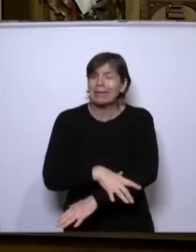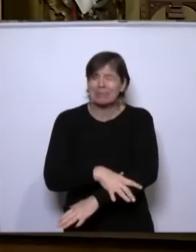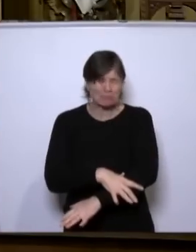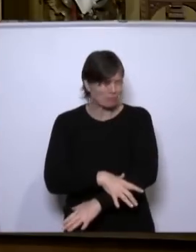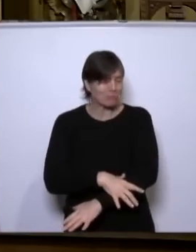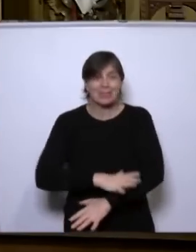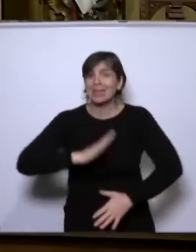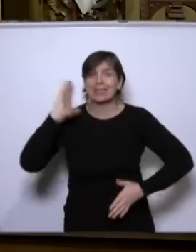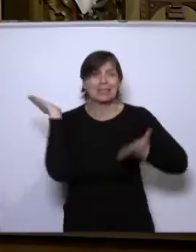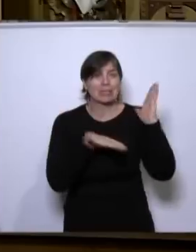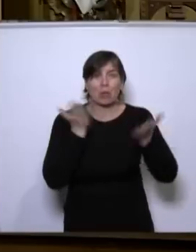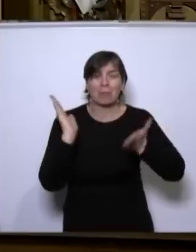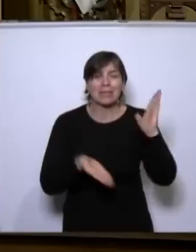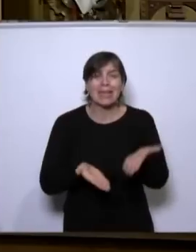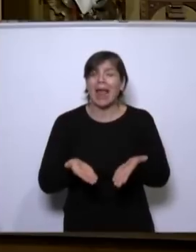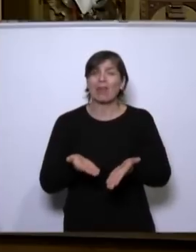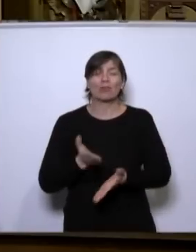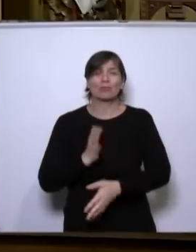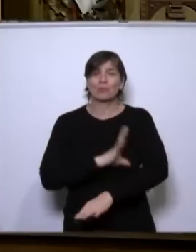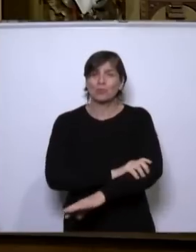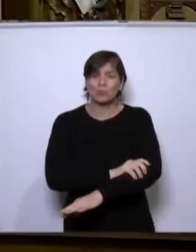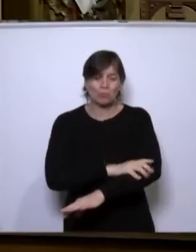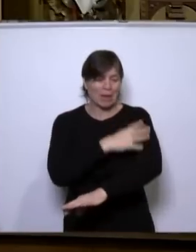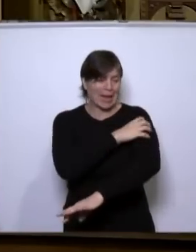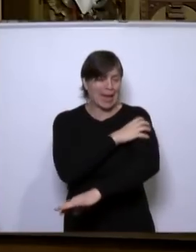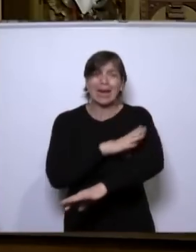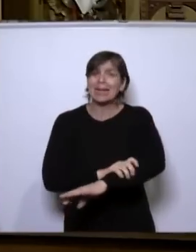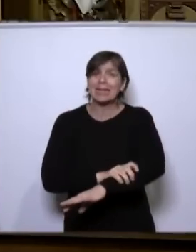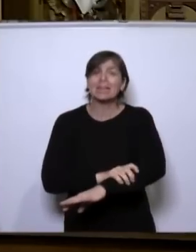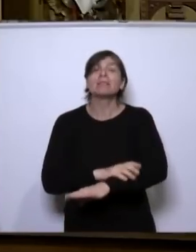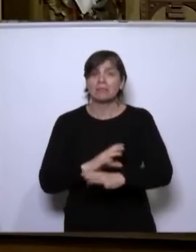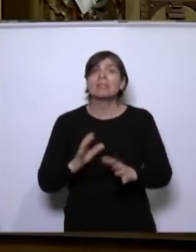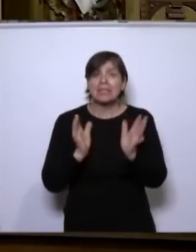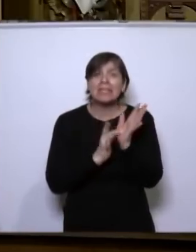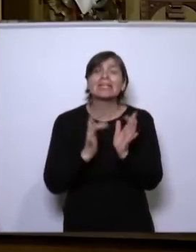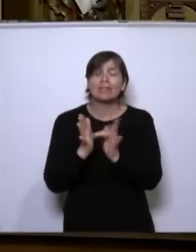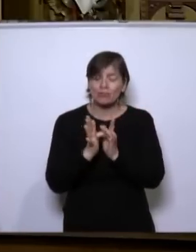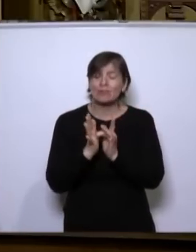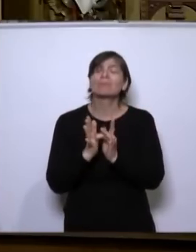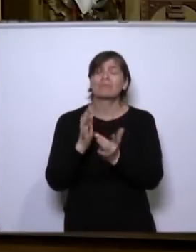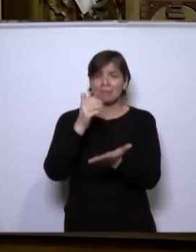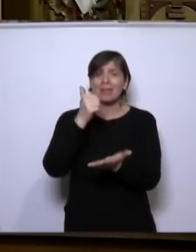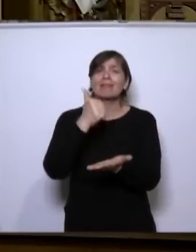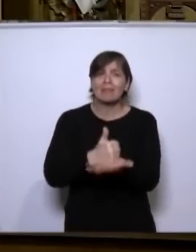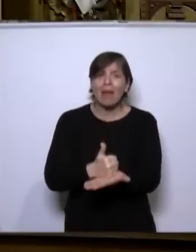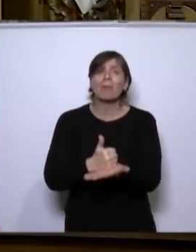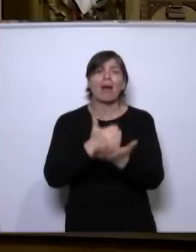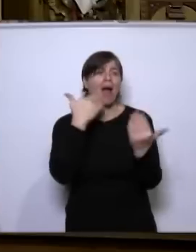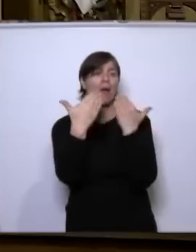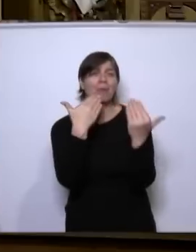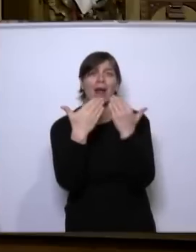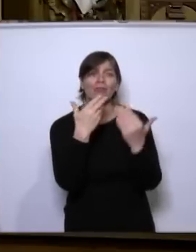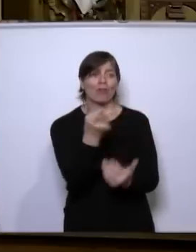atormentados, o más bien, que Cristo estaba conversando con